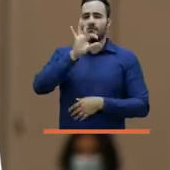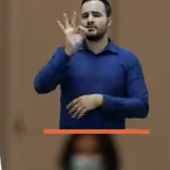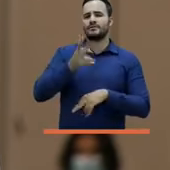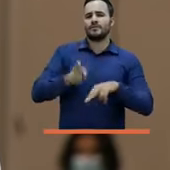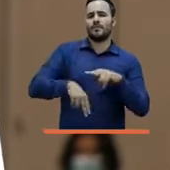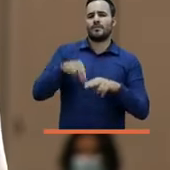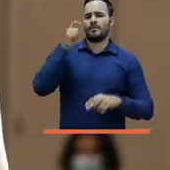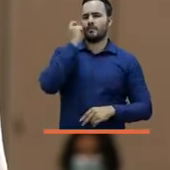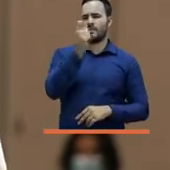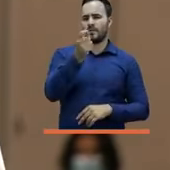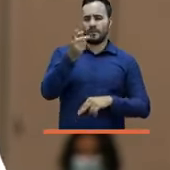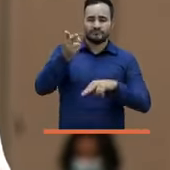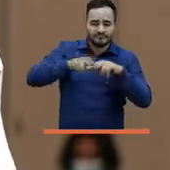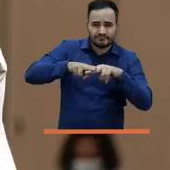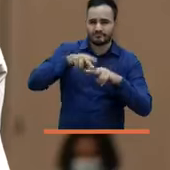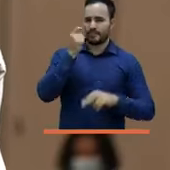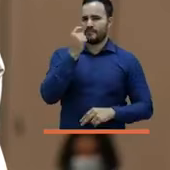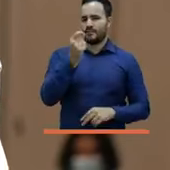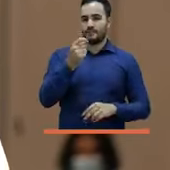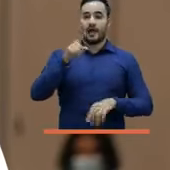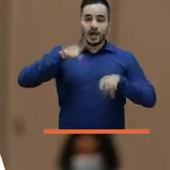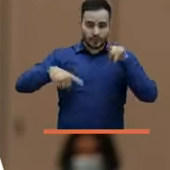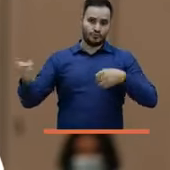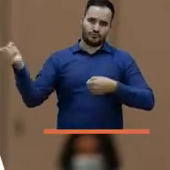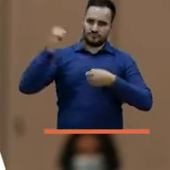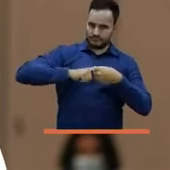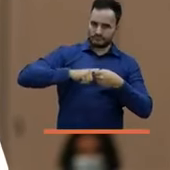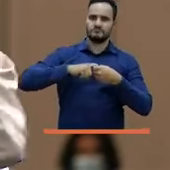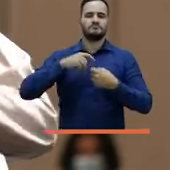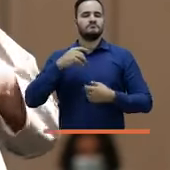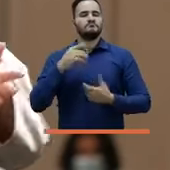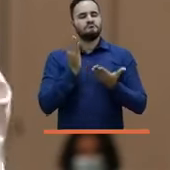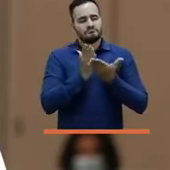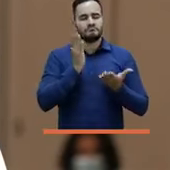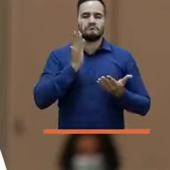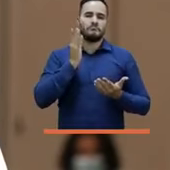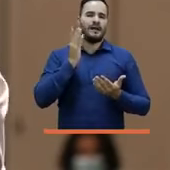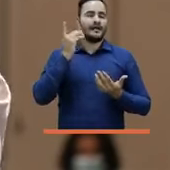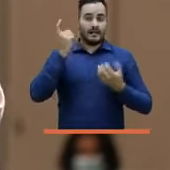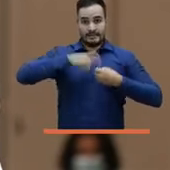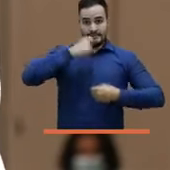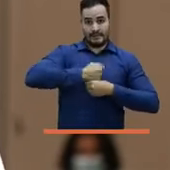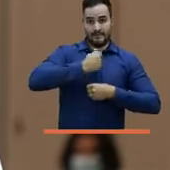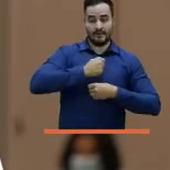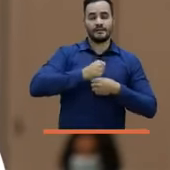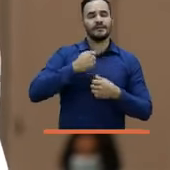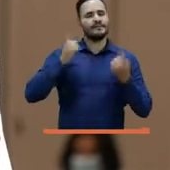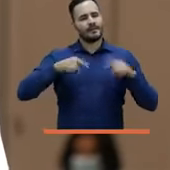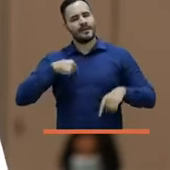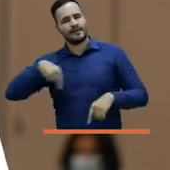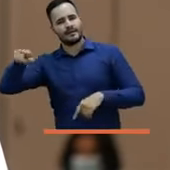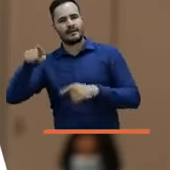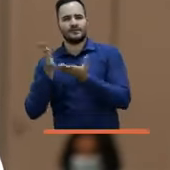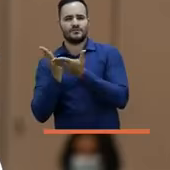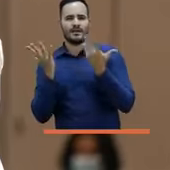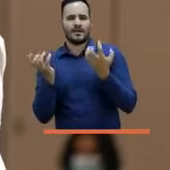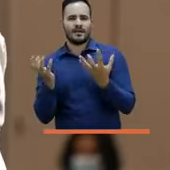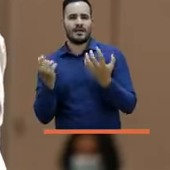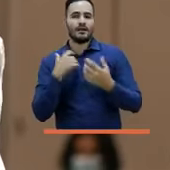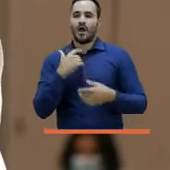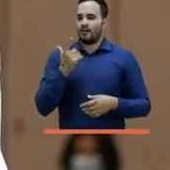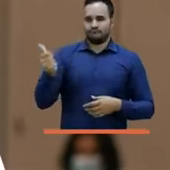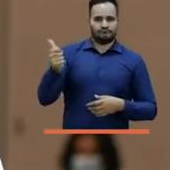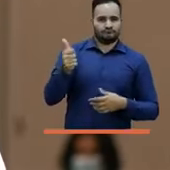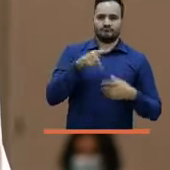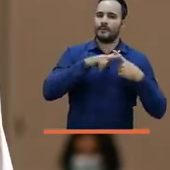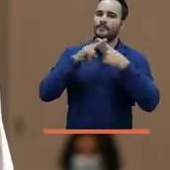empiezan a trabajar en confiar pero que también son asociados o asociadas llegan a confiar y tienen unas tasas especiales en ese